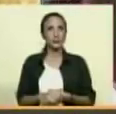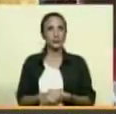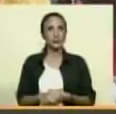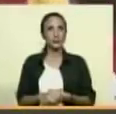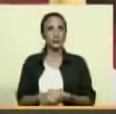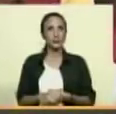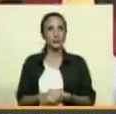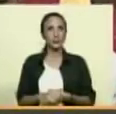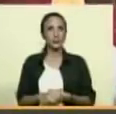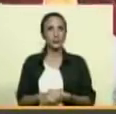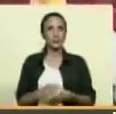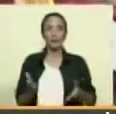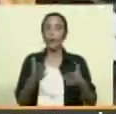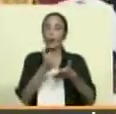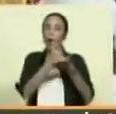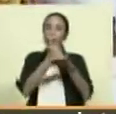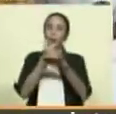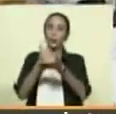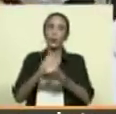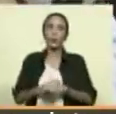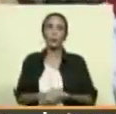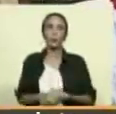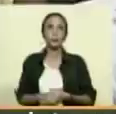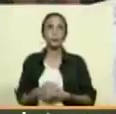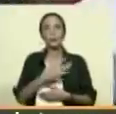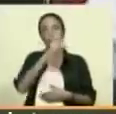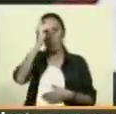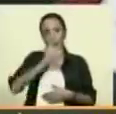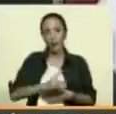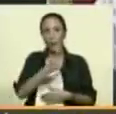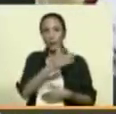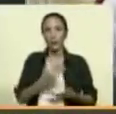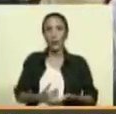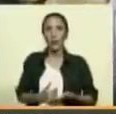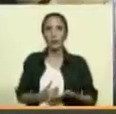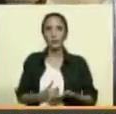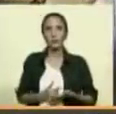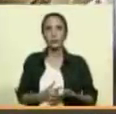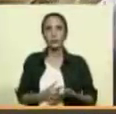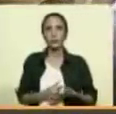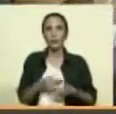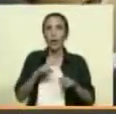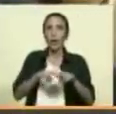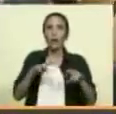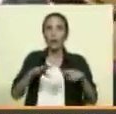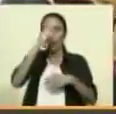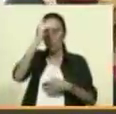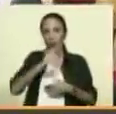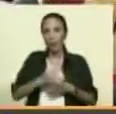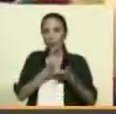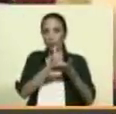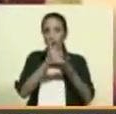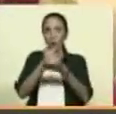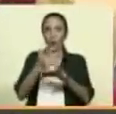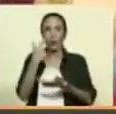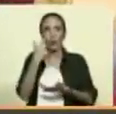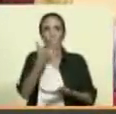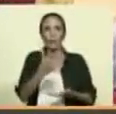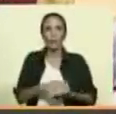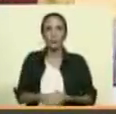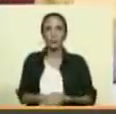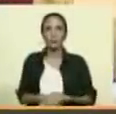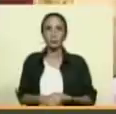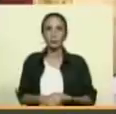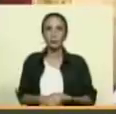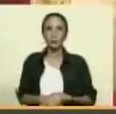ese niño que tiene un problema de discapacidad en sus bracitos, por favor. Vamos a ayudarlo, vamos